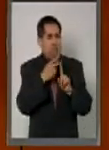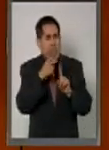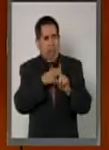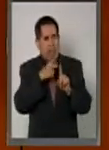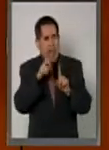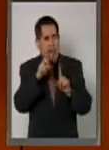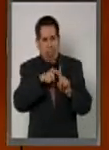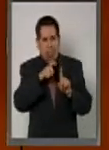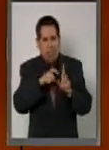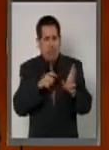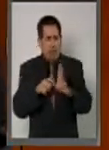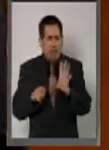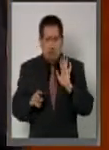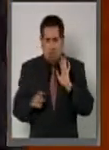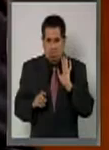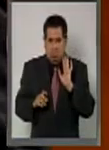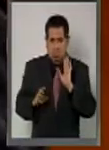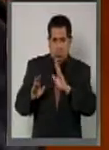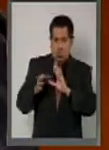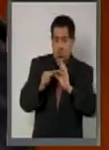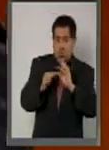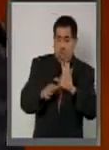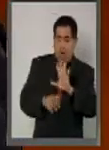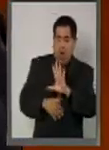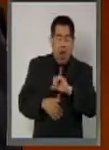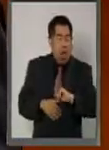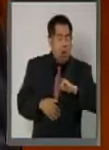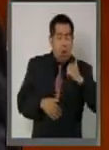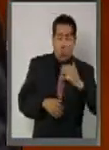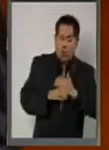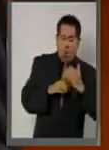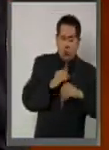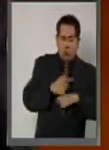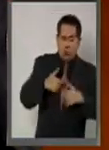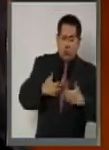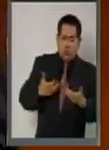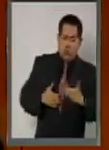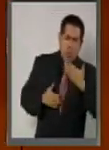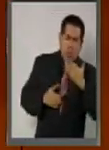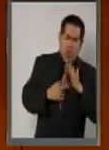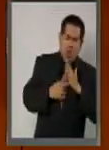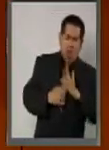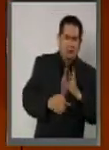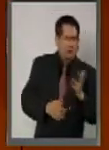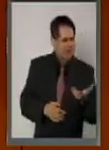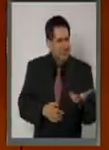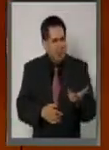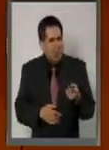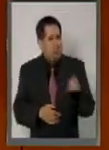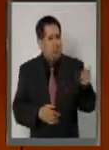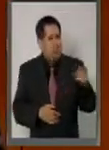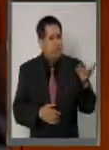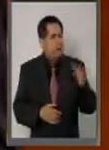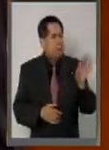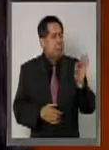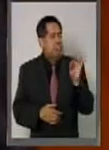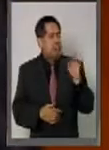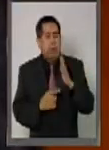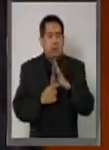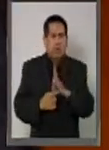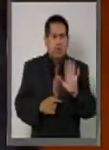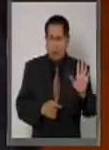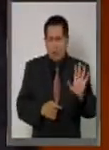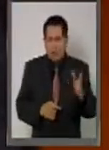los señalamientos concretos. Dice usted, pero tenemos otros muy buenos. Ustedes nada más seleccionan lo malo. No, lo